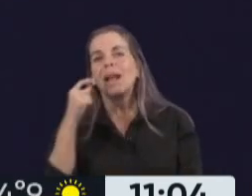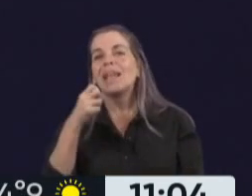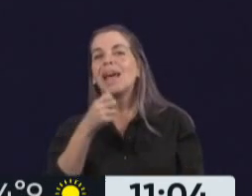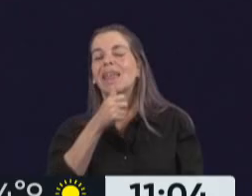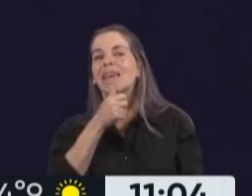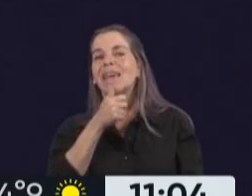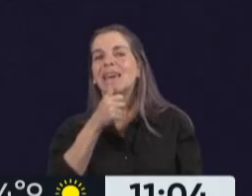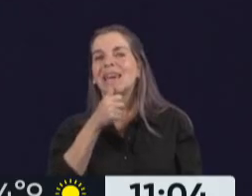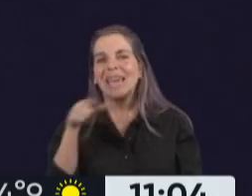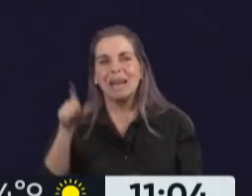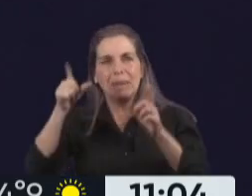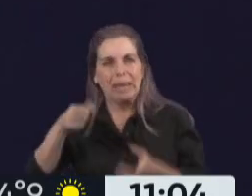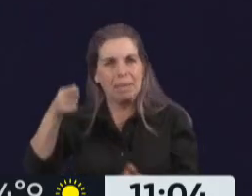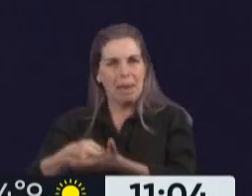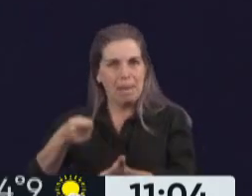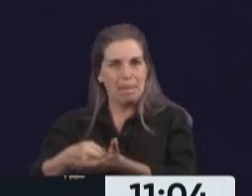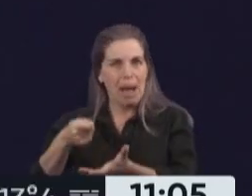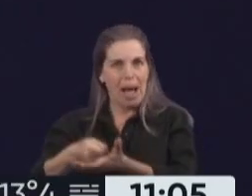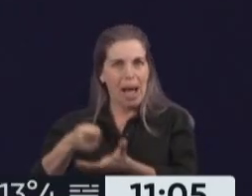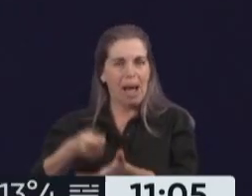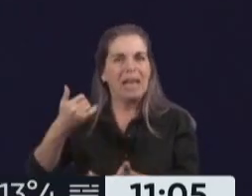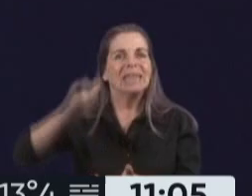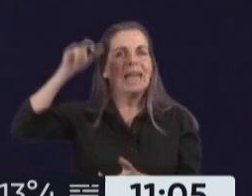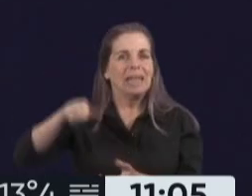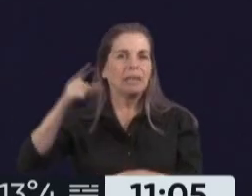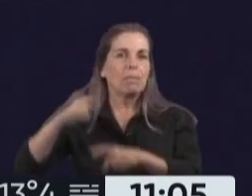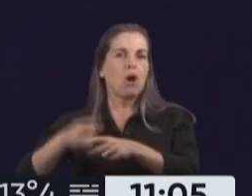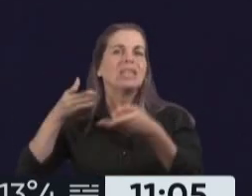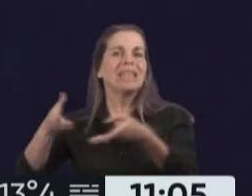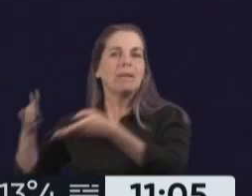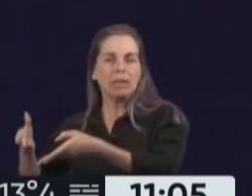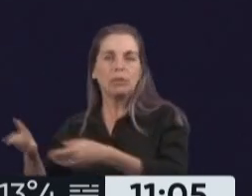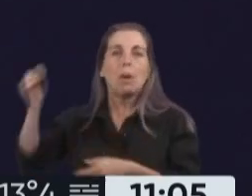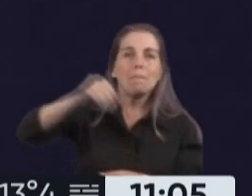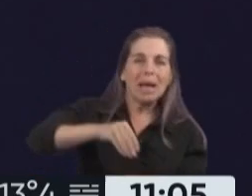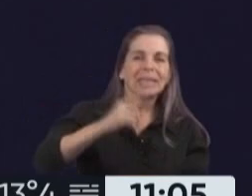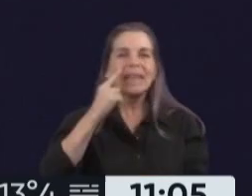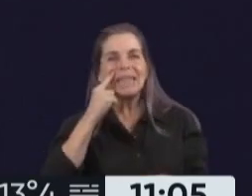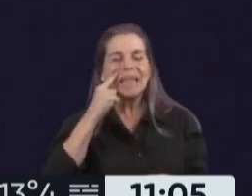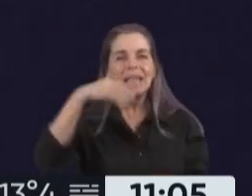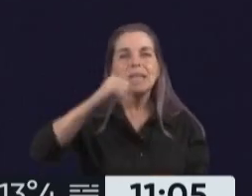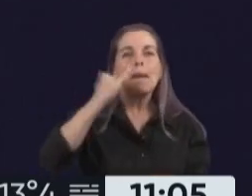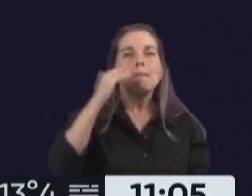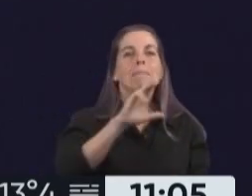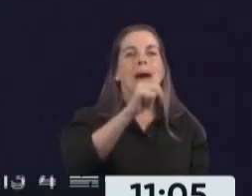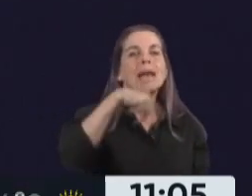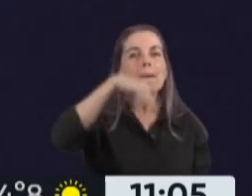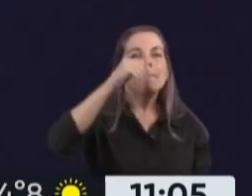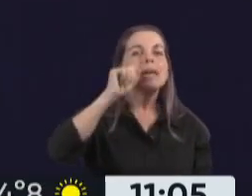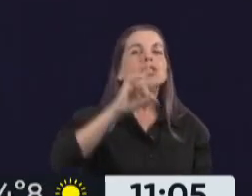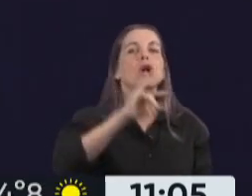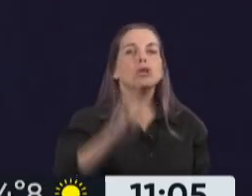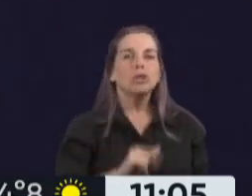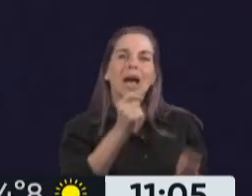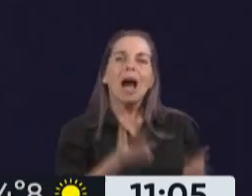entre otras cosas cobra la tasa por servicios varios. Además, la intendente Mayra Mendoza aumentó un 130% los